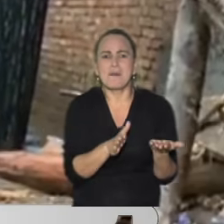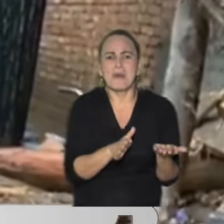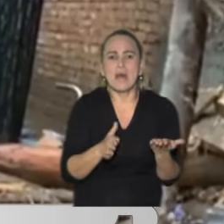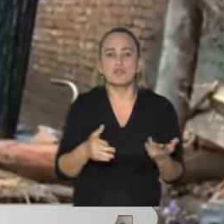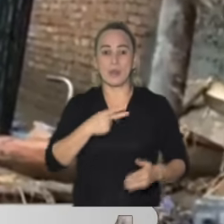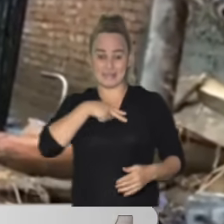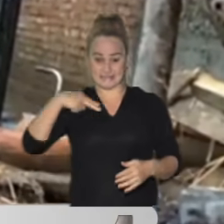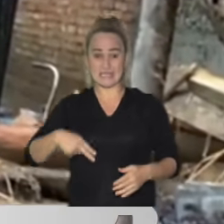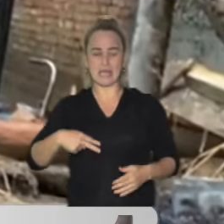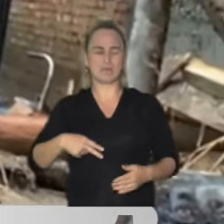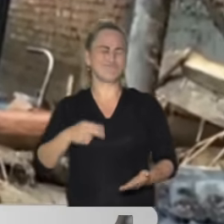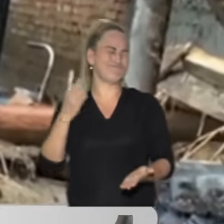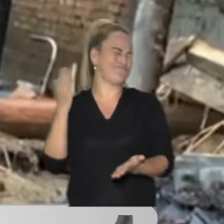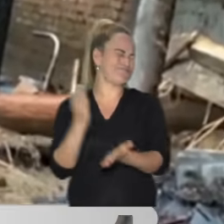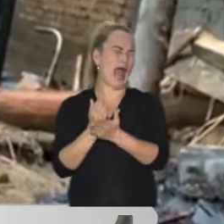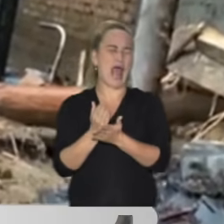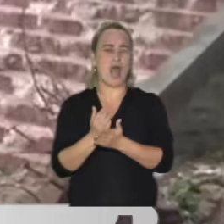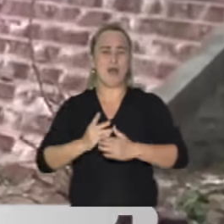en China. Volvemos.